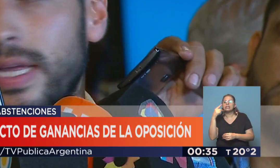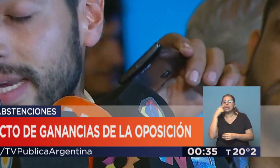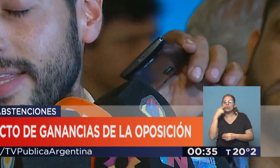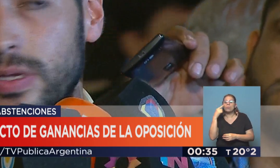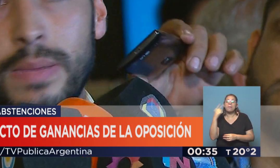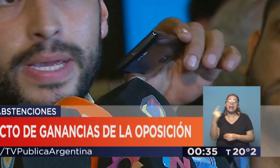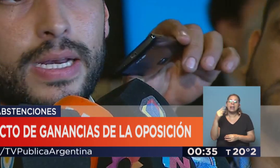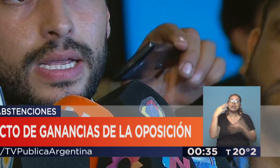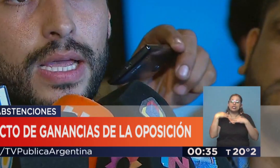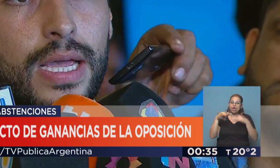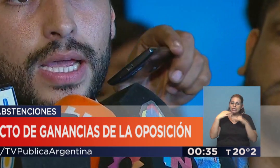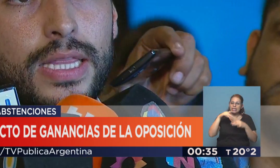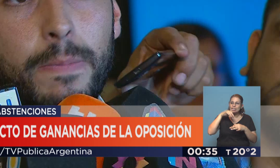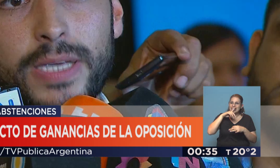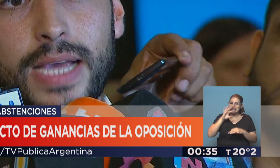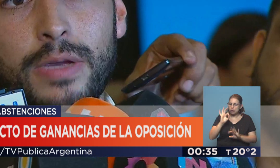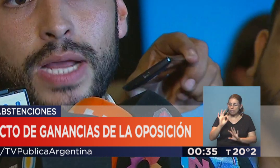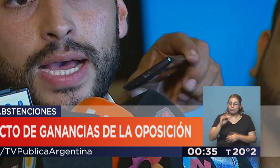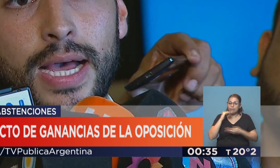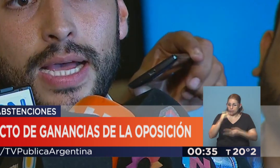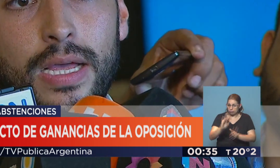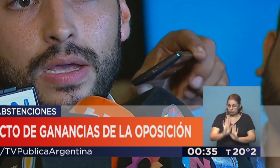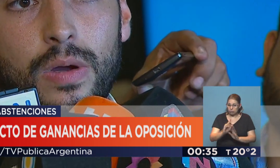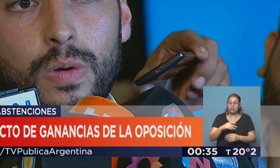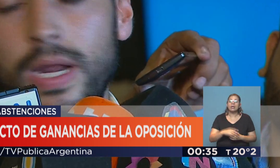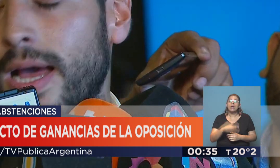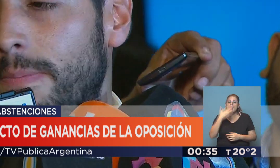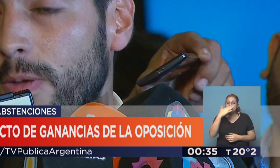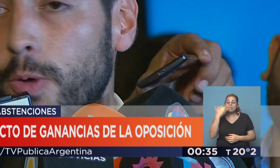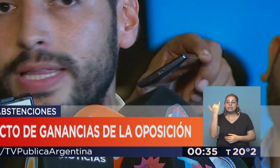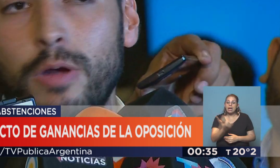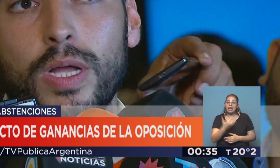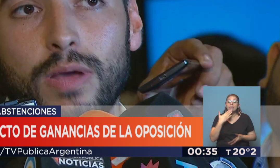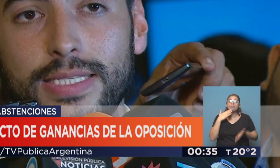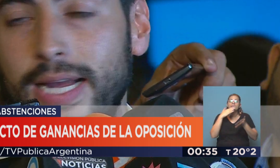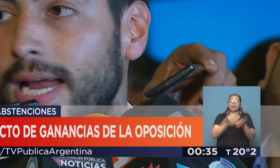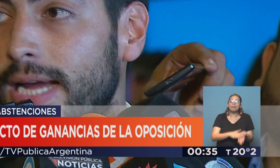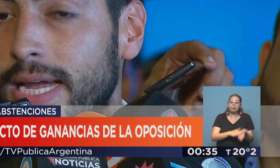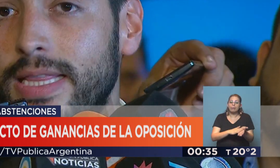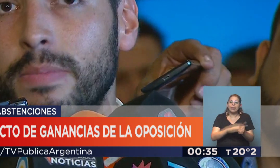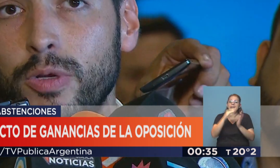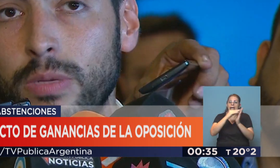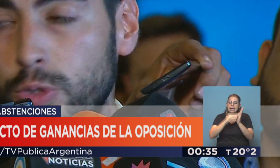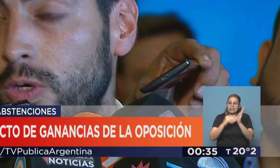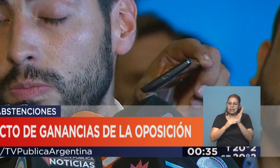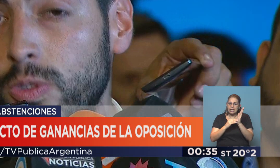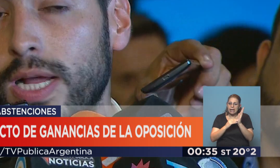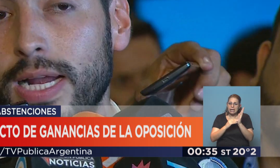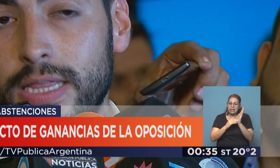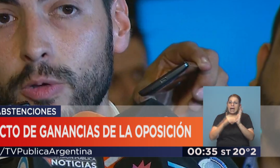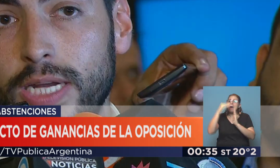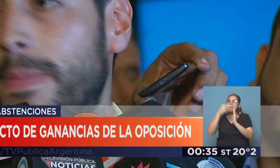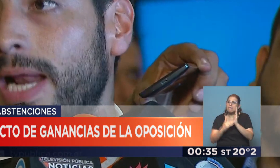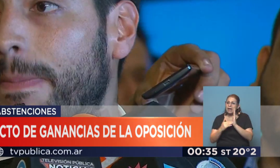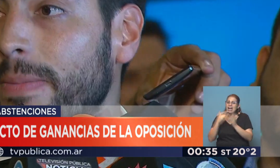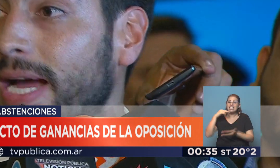solteros, neto también. Después hay una propuesta en cuanto a las escalas que disminuye mucho la